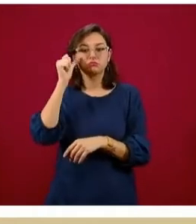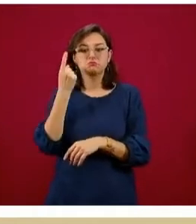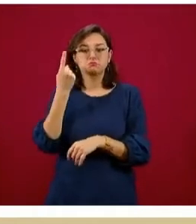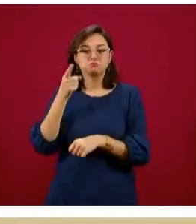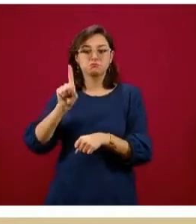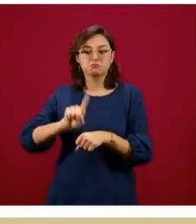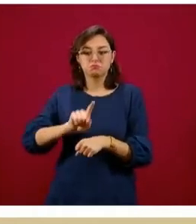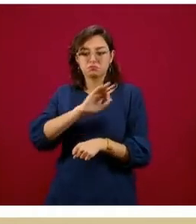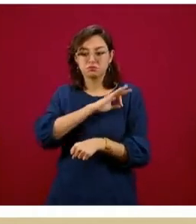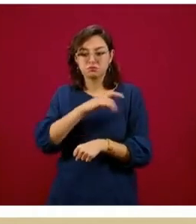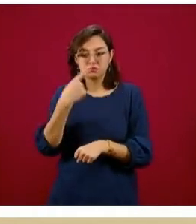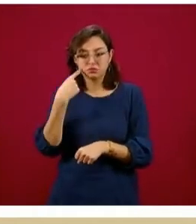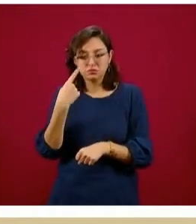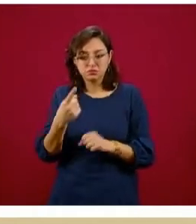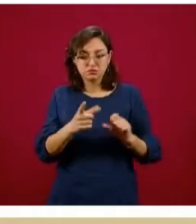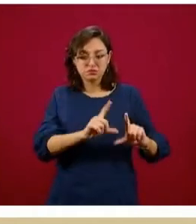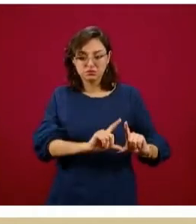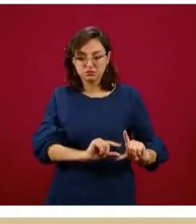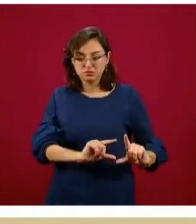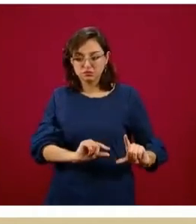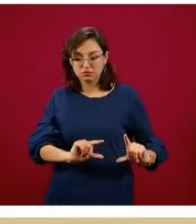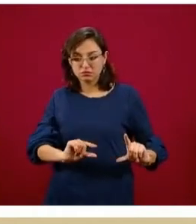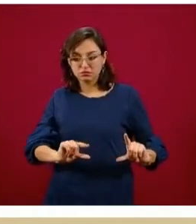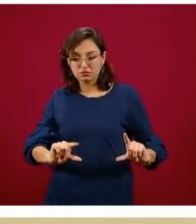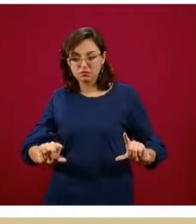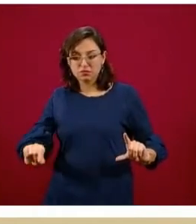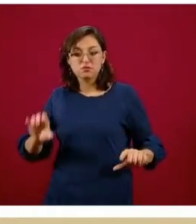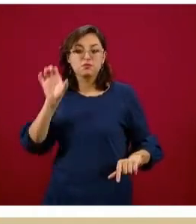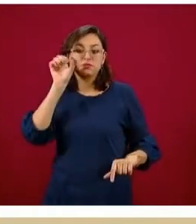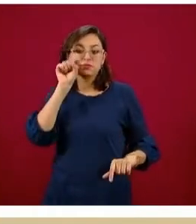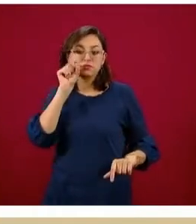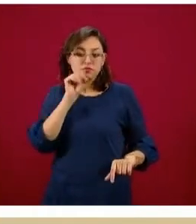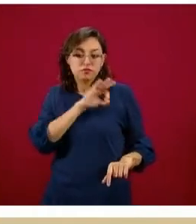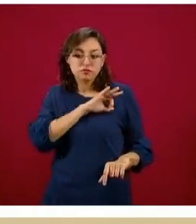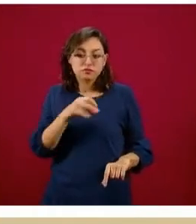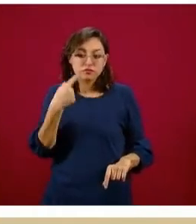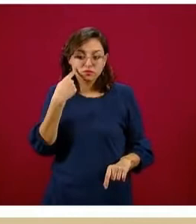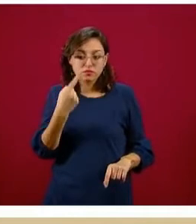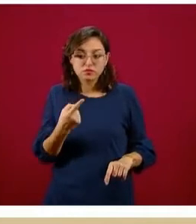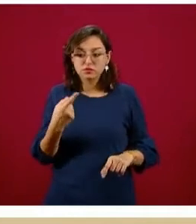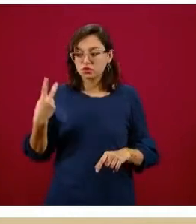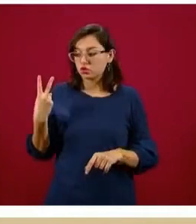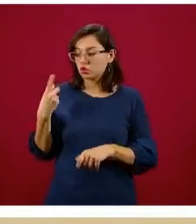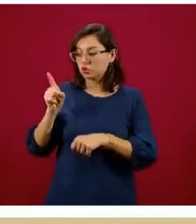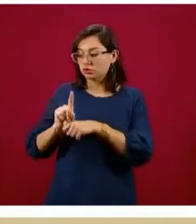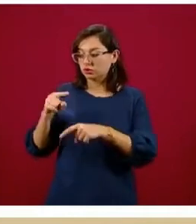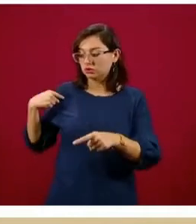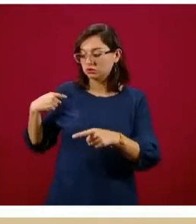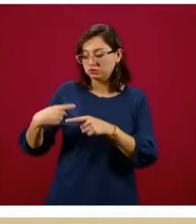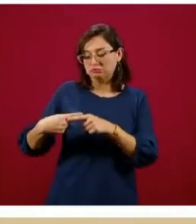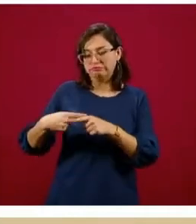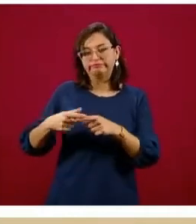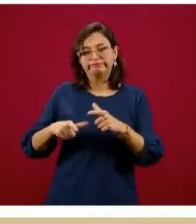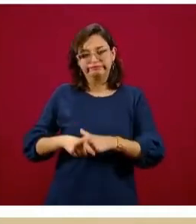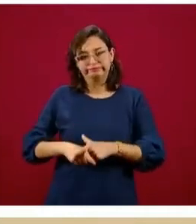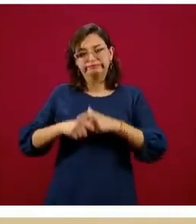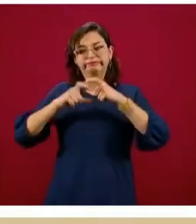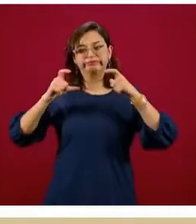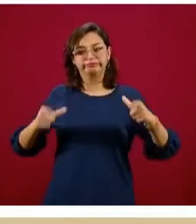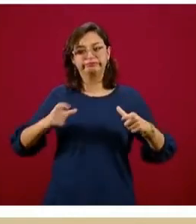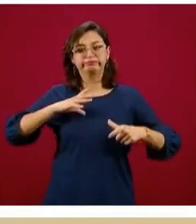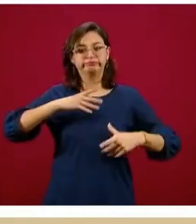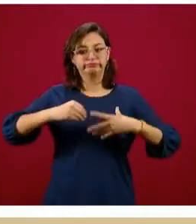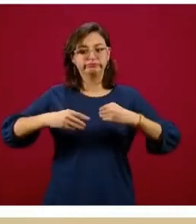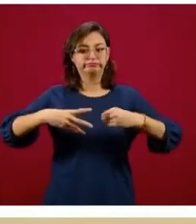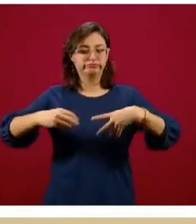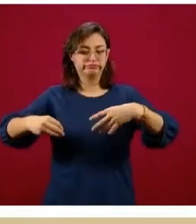ver en las barras naranjas de la parte inferior, en donde vemos cómo los 2 últimos días hemos tenido esa cantidad